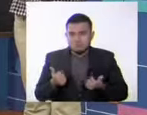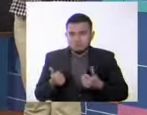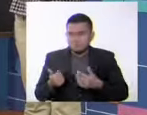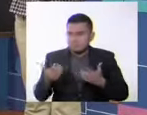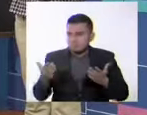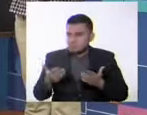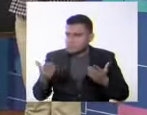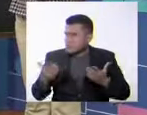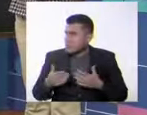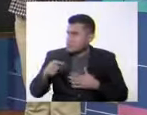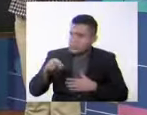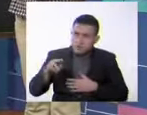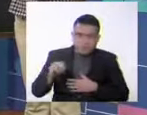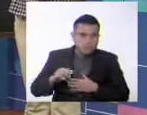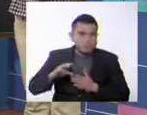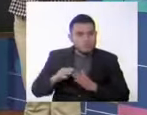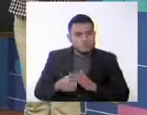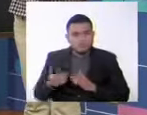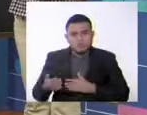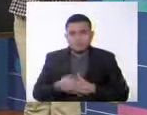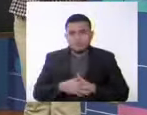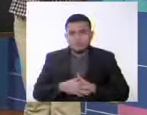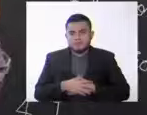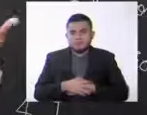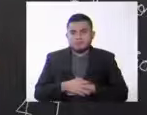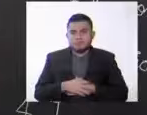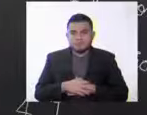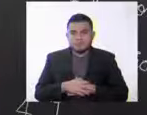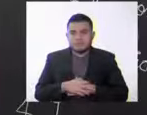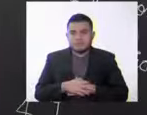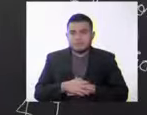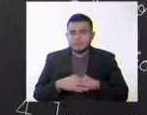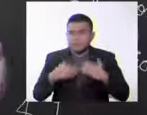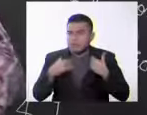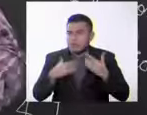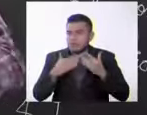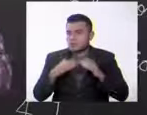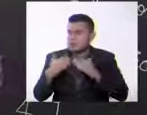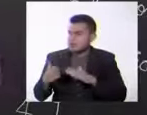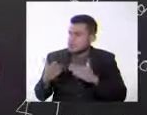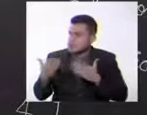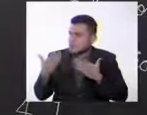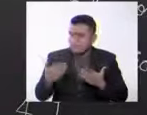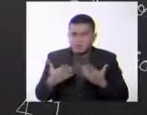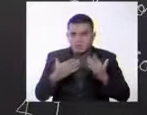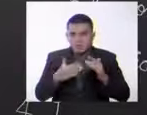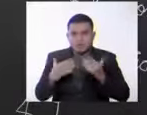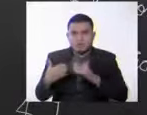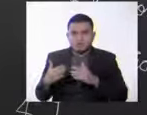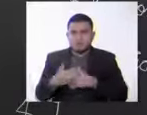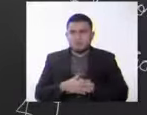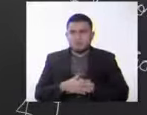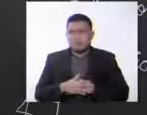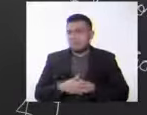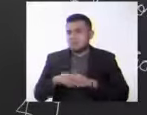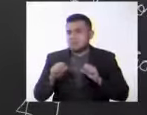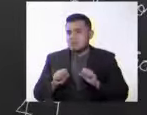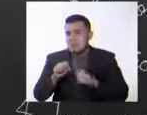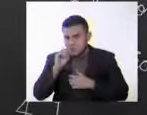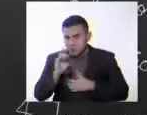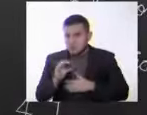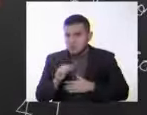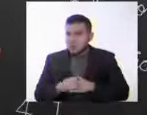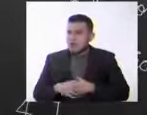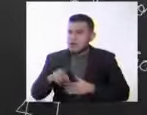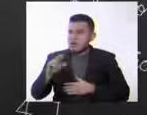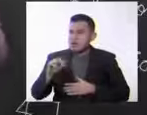el patrimonio cultural, esos bienes tienen diferentes o provienen de diferentes, podríamos llamarlo,